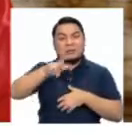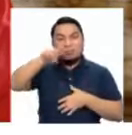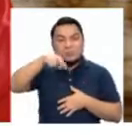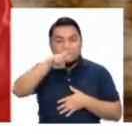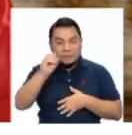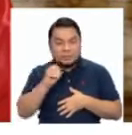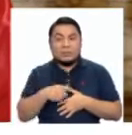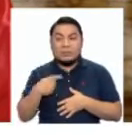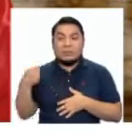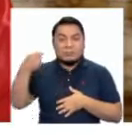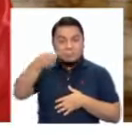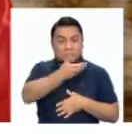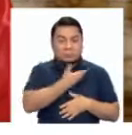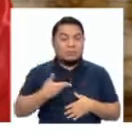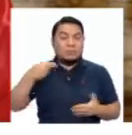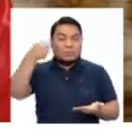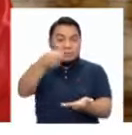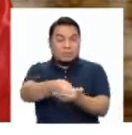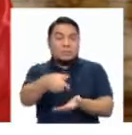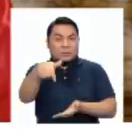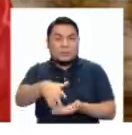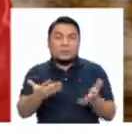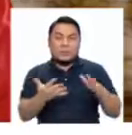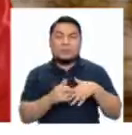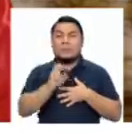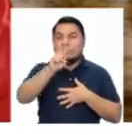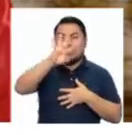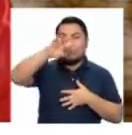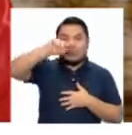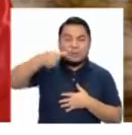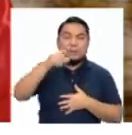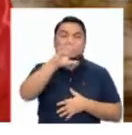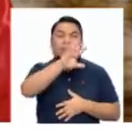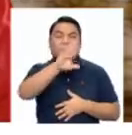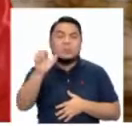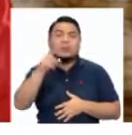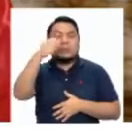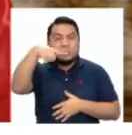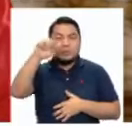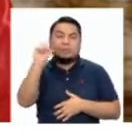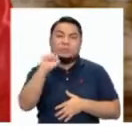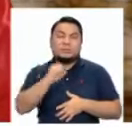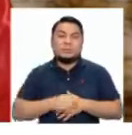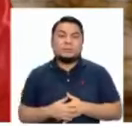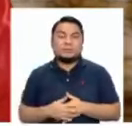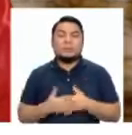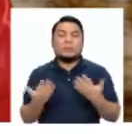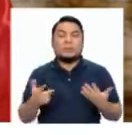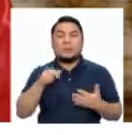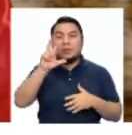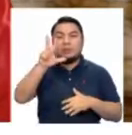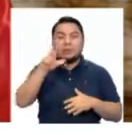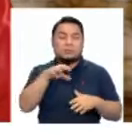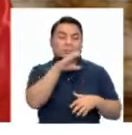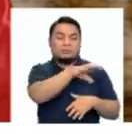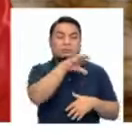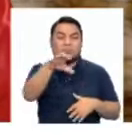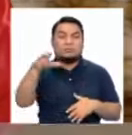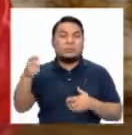pública de más de 24.500 millones de soles en los 3 niveles de